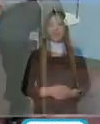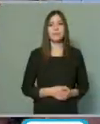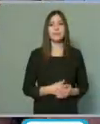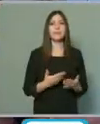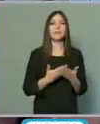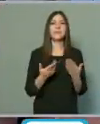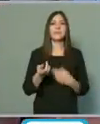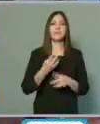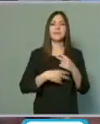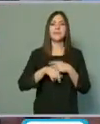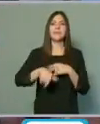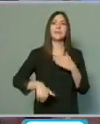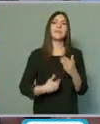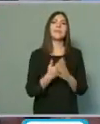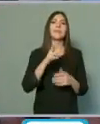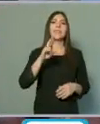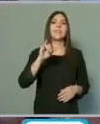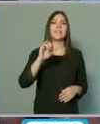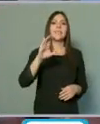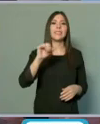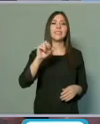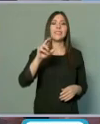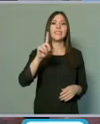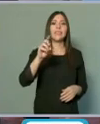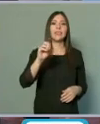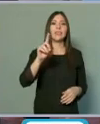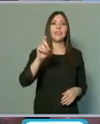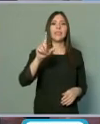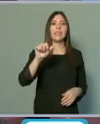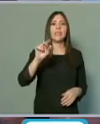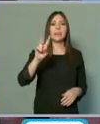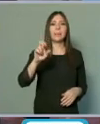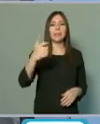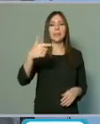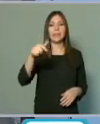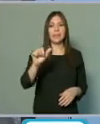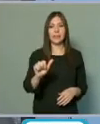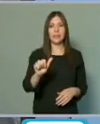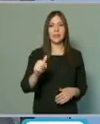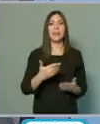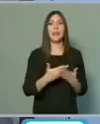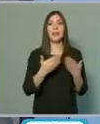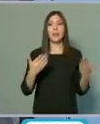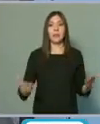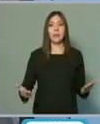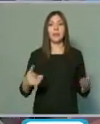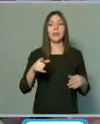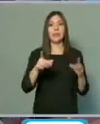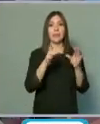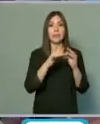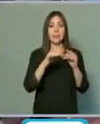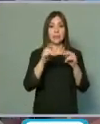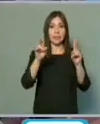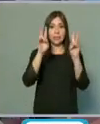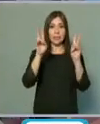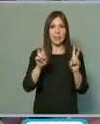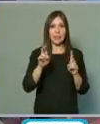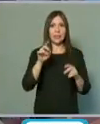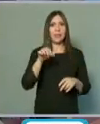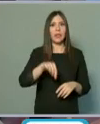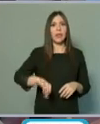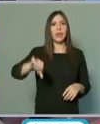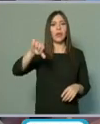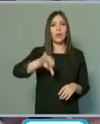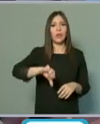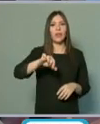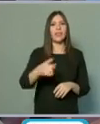El día de hoy nos acompaña en esta mañana Ricardo de la Vega, posibilitador. Pero antes de pasar al tema, muchachos, déjenme decirles que el día de